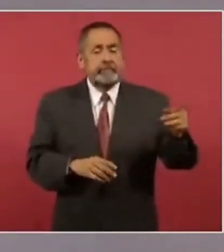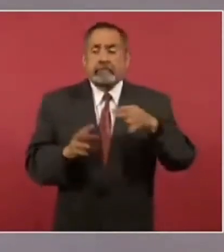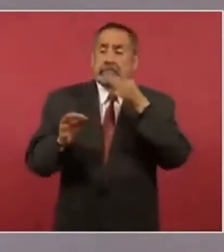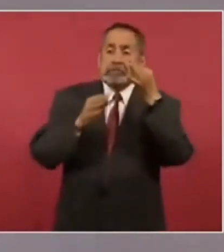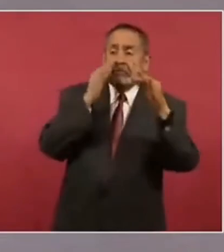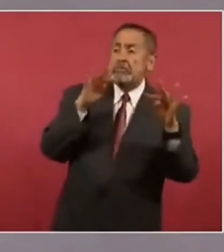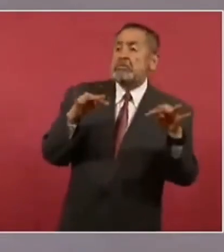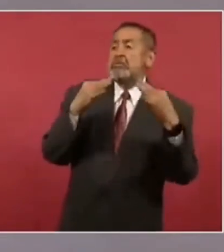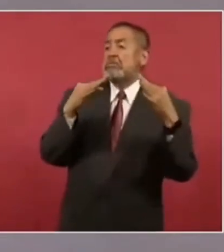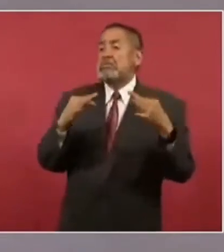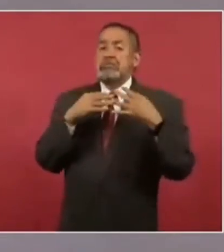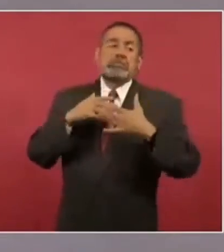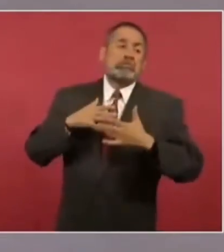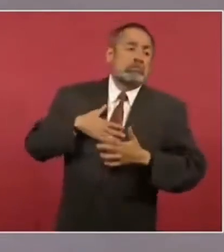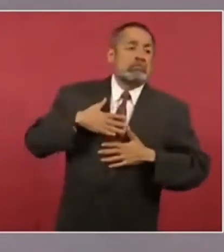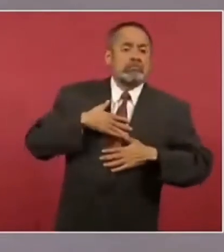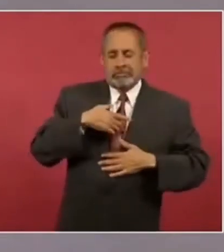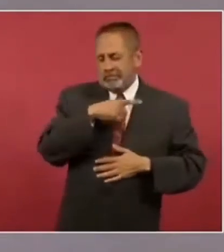propagandístico,